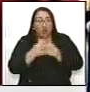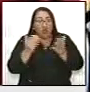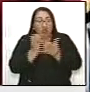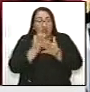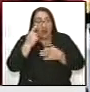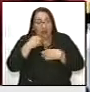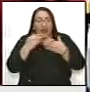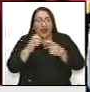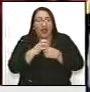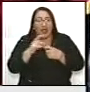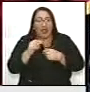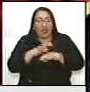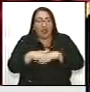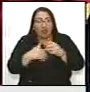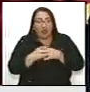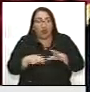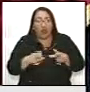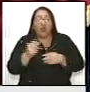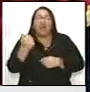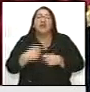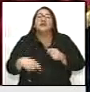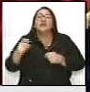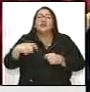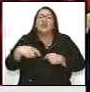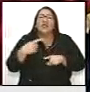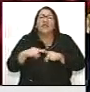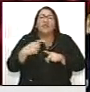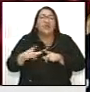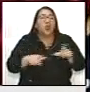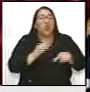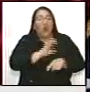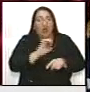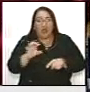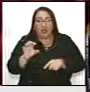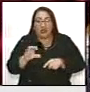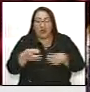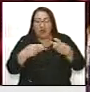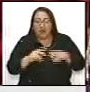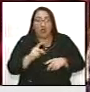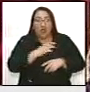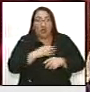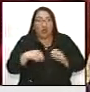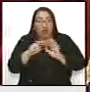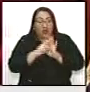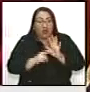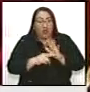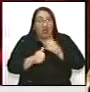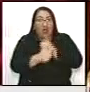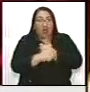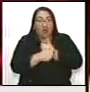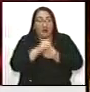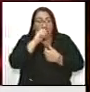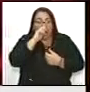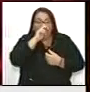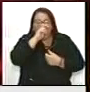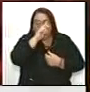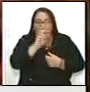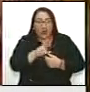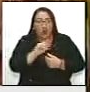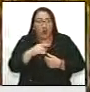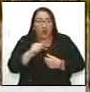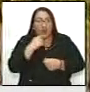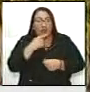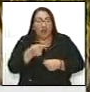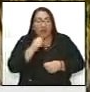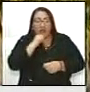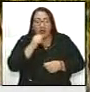para garantizar la cobertura de requerimientos de las diversas localidades, mientras que el gobernador regional de Ayacucho, Carlos Rúa, se quejó